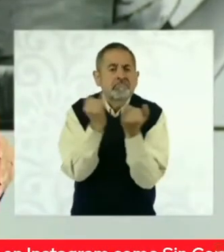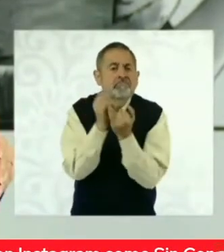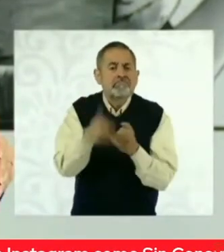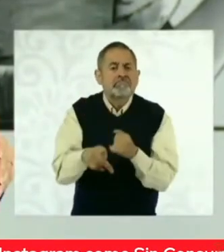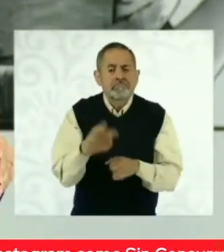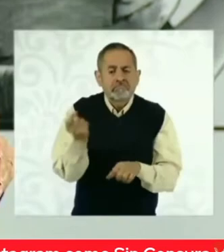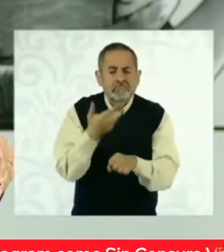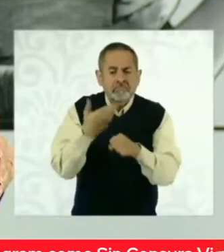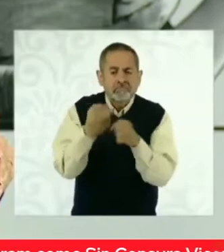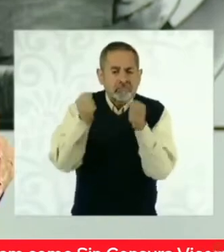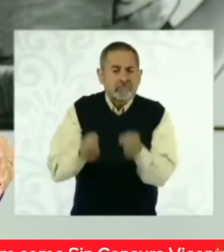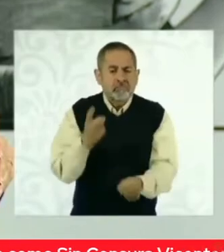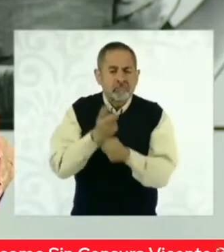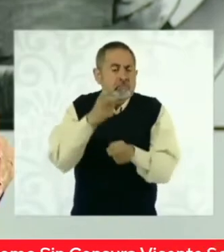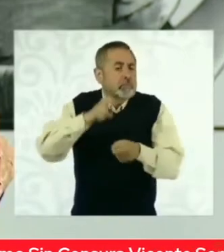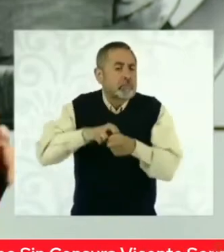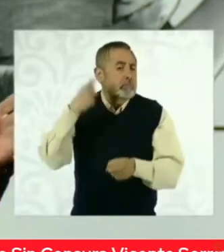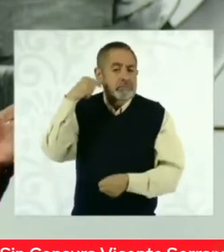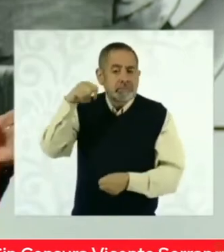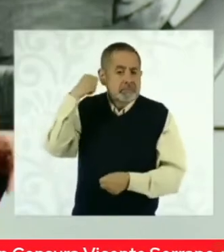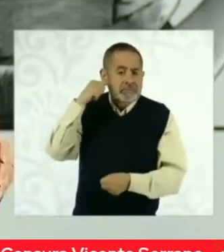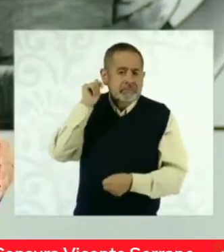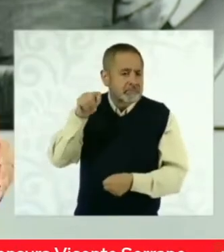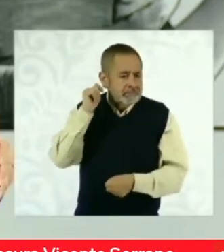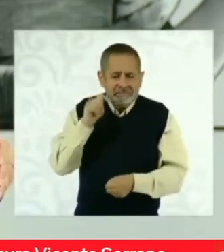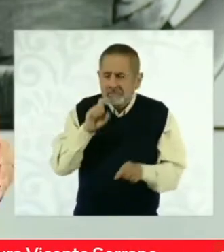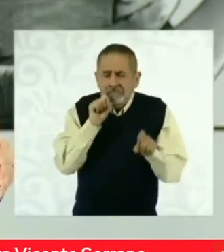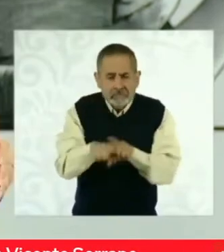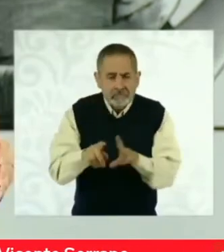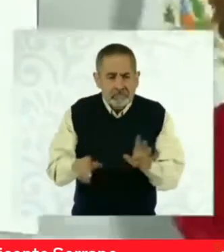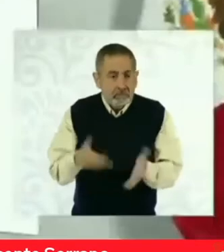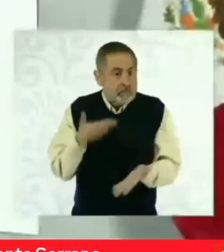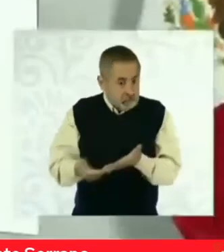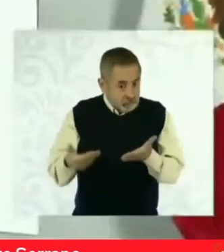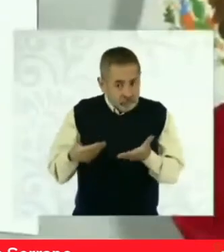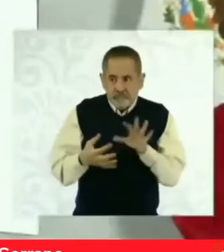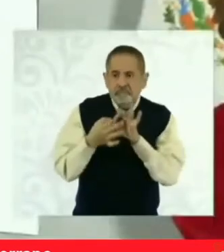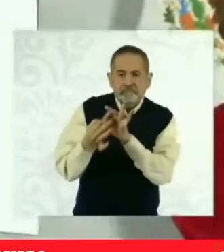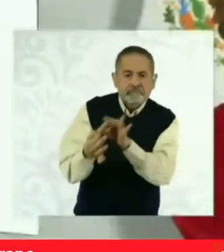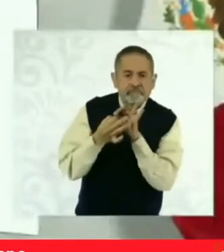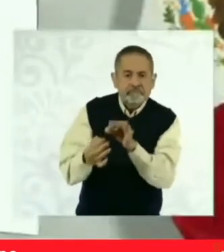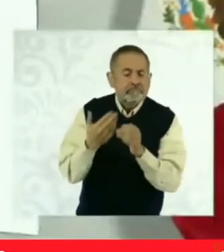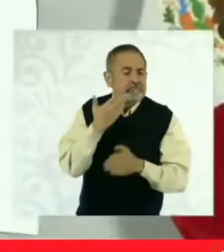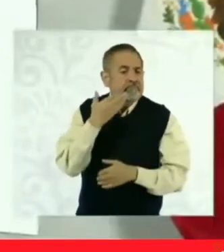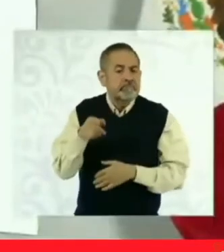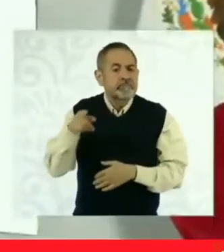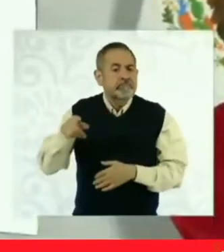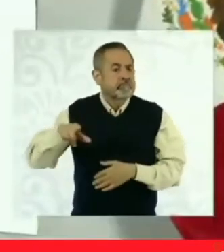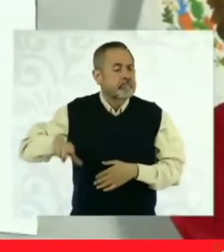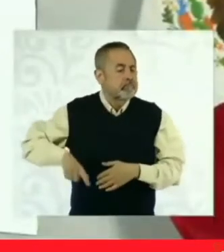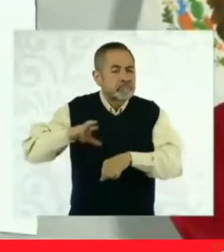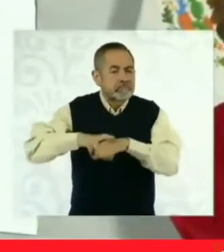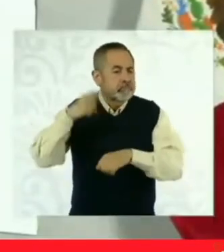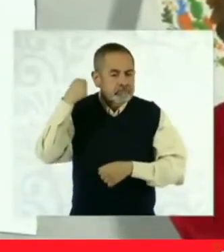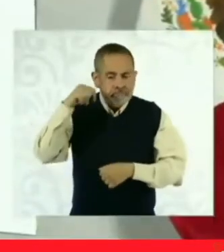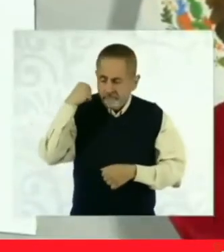de Seguridad Pública de Tabasco. Y hoy se está colaborando mucho, está un